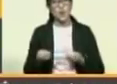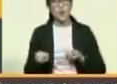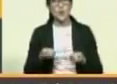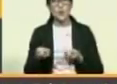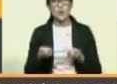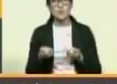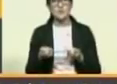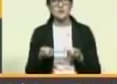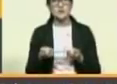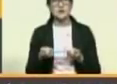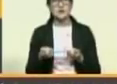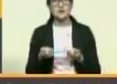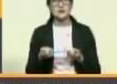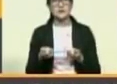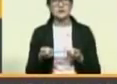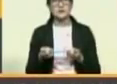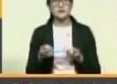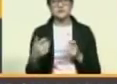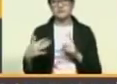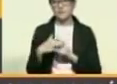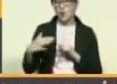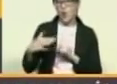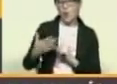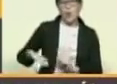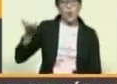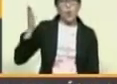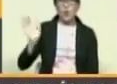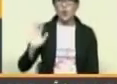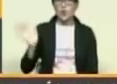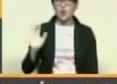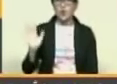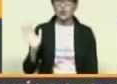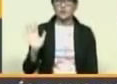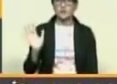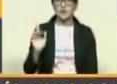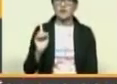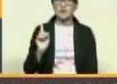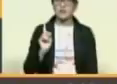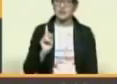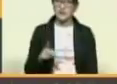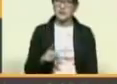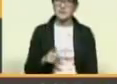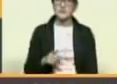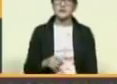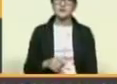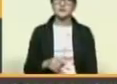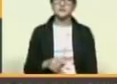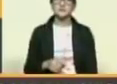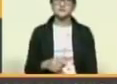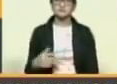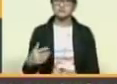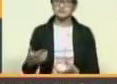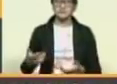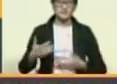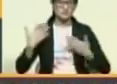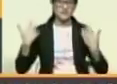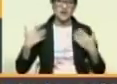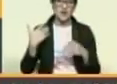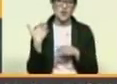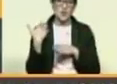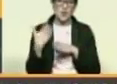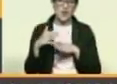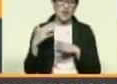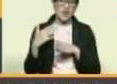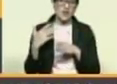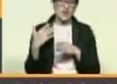para sacarnos de encima esta guerra económica, sacudirnos la guerra económica. Tenemos que sacárnosla de encima. Tenemos